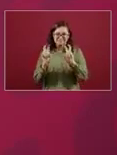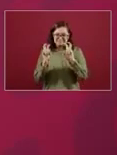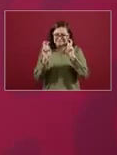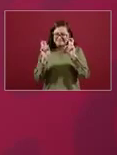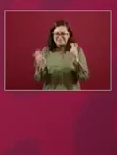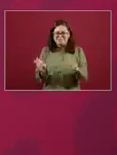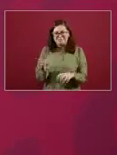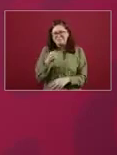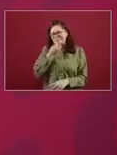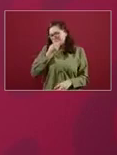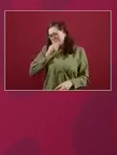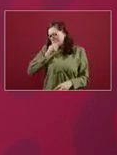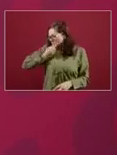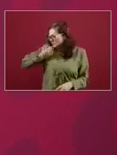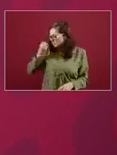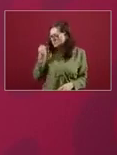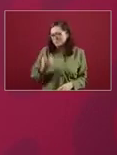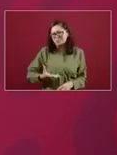fascinantes.